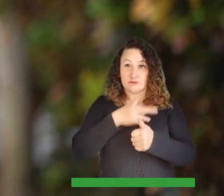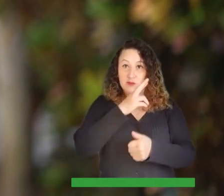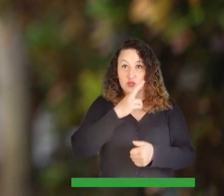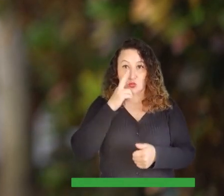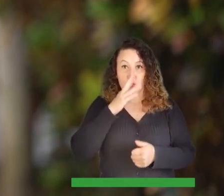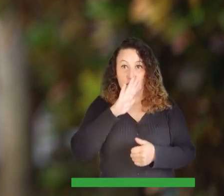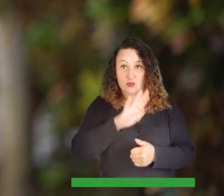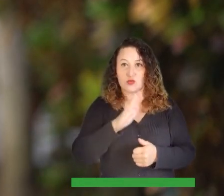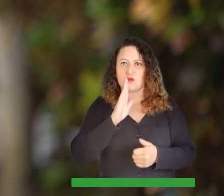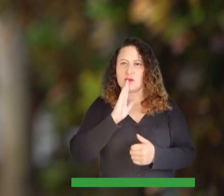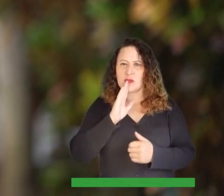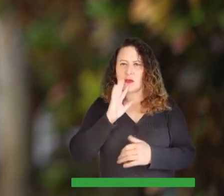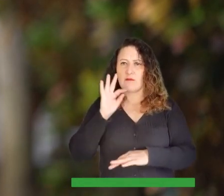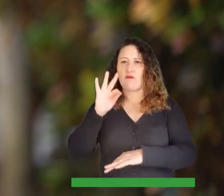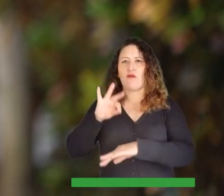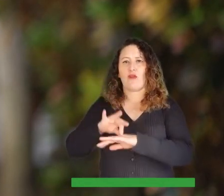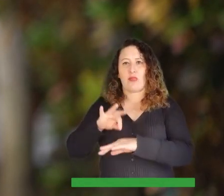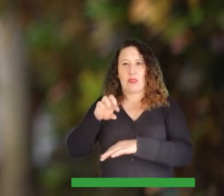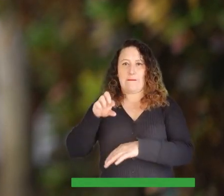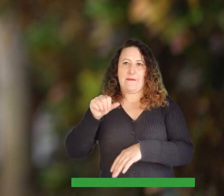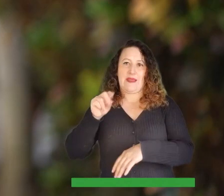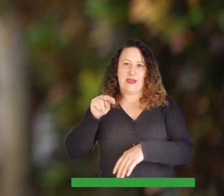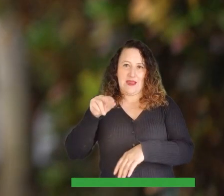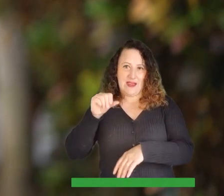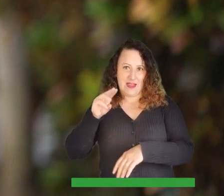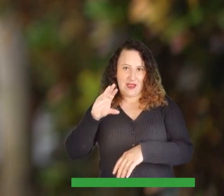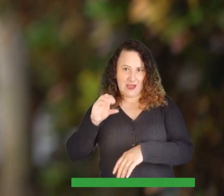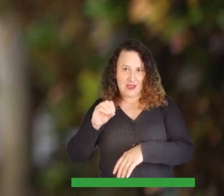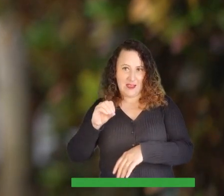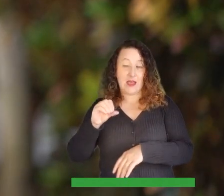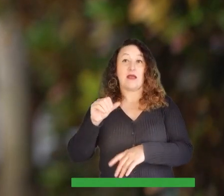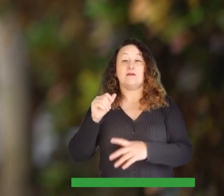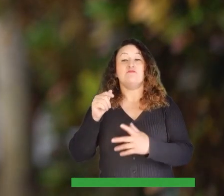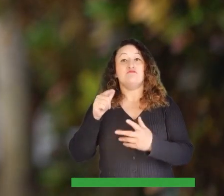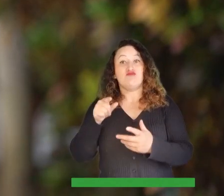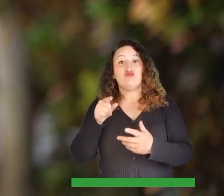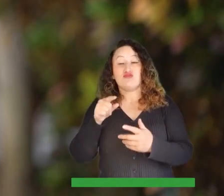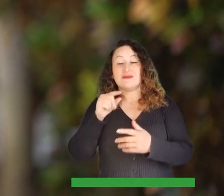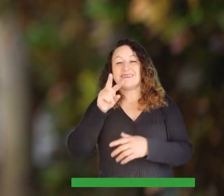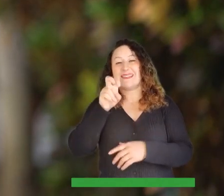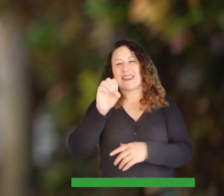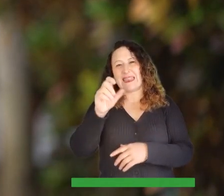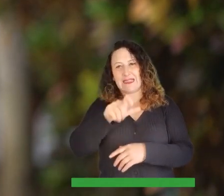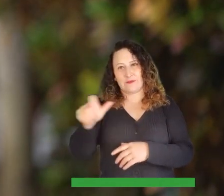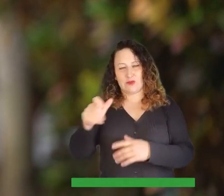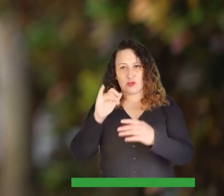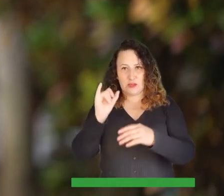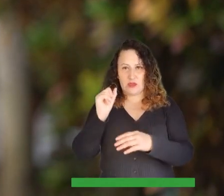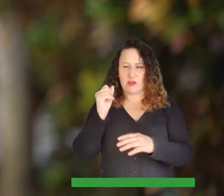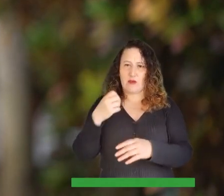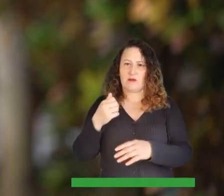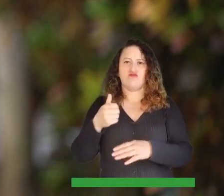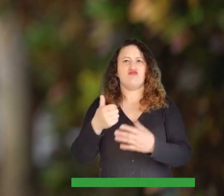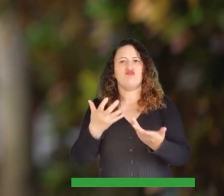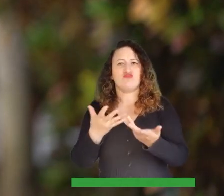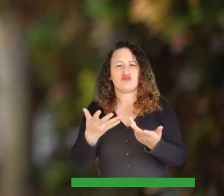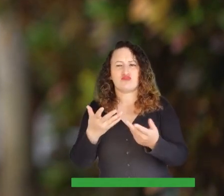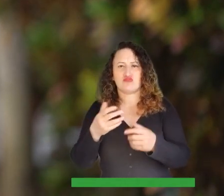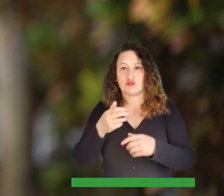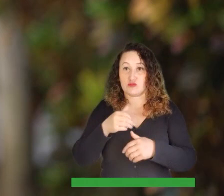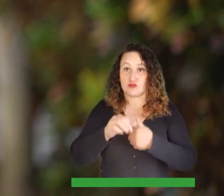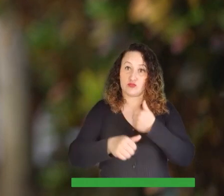Rurales, dictado por Funda Panaca y que contó con la participación de 70 funcionarios del ICA, pertenecientes a las subgerencias de